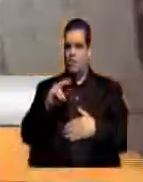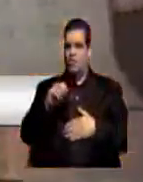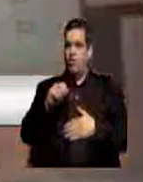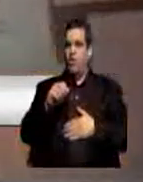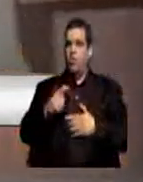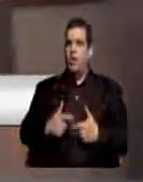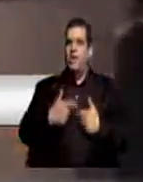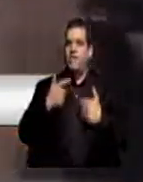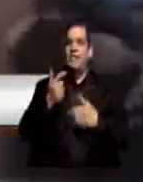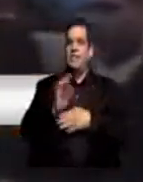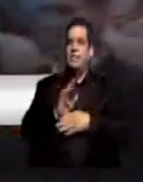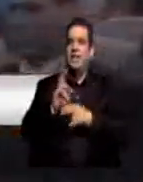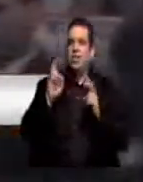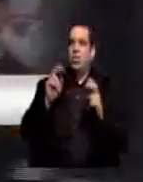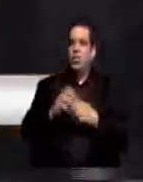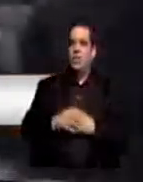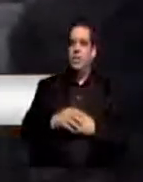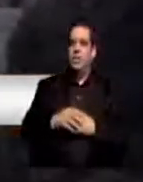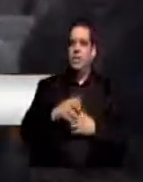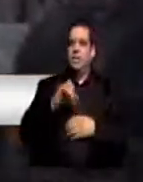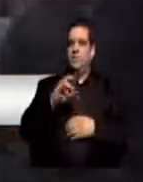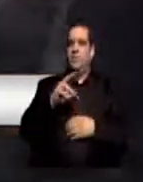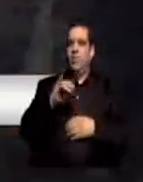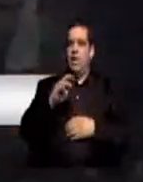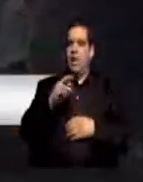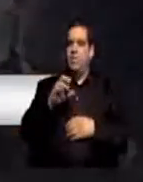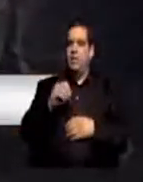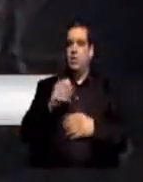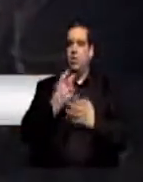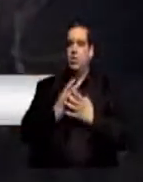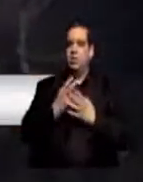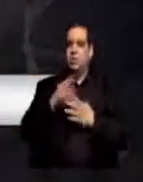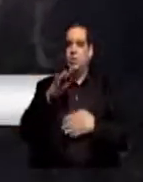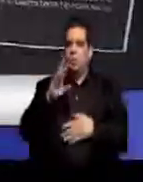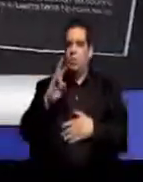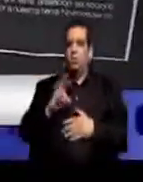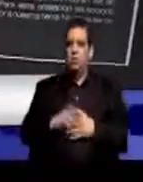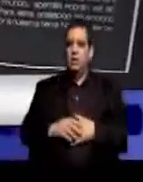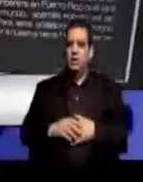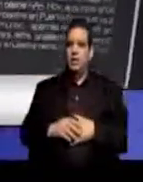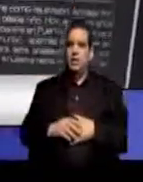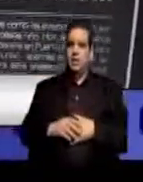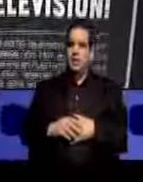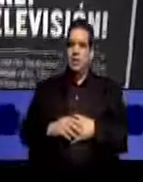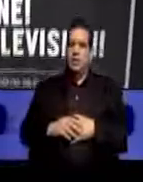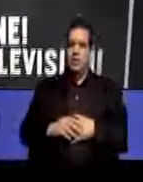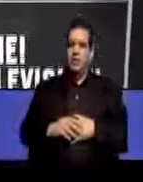vida de película. Silvia Verónica Camacho, Noticias 24/7.